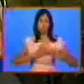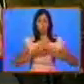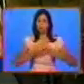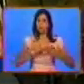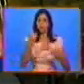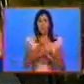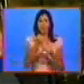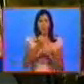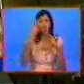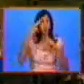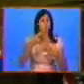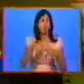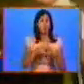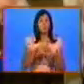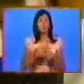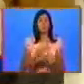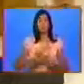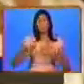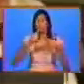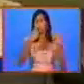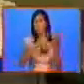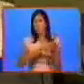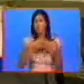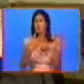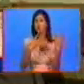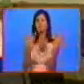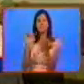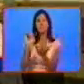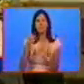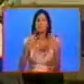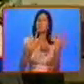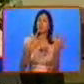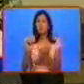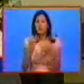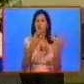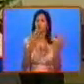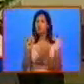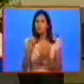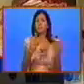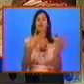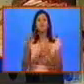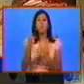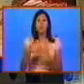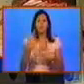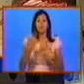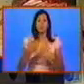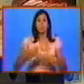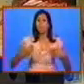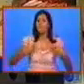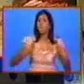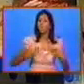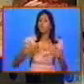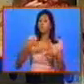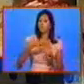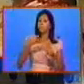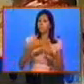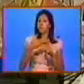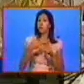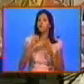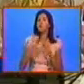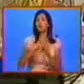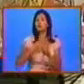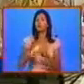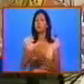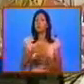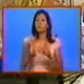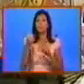sus grandes obras, desde los años 60, 70, 80 y 90, fue víctima de las fuerzas represivas